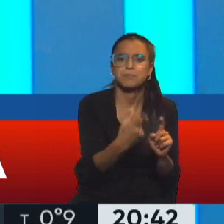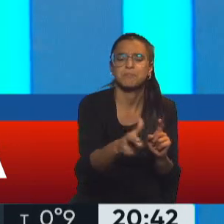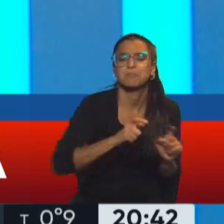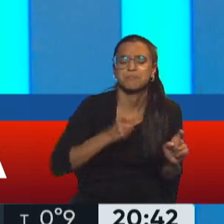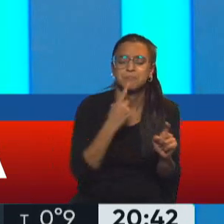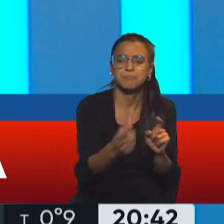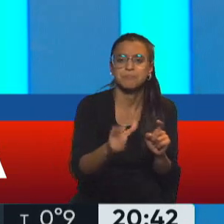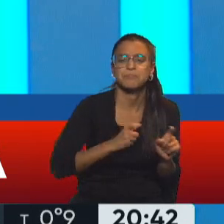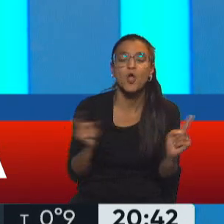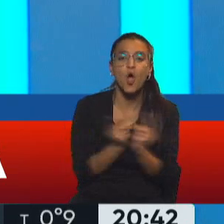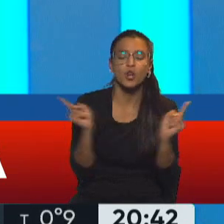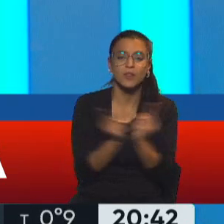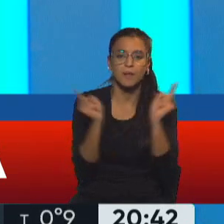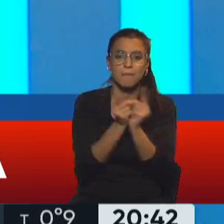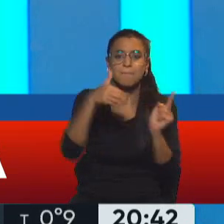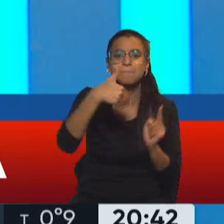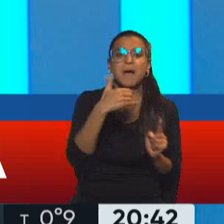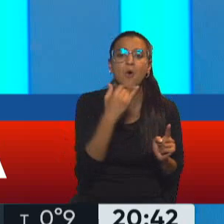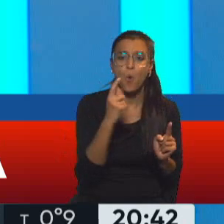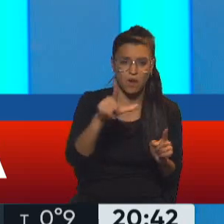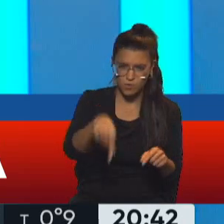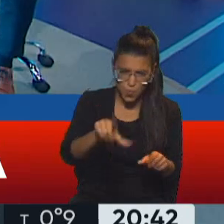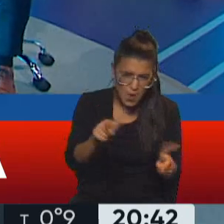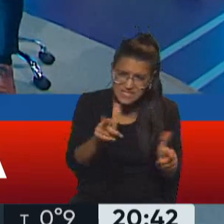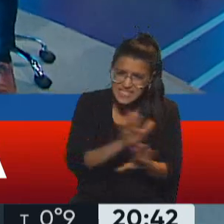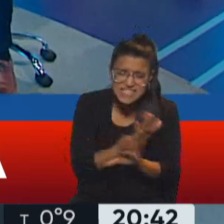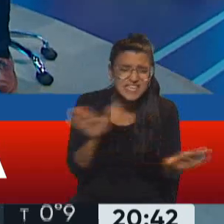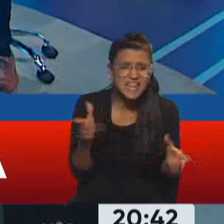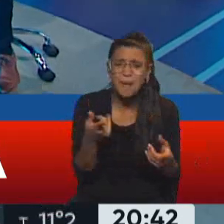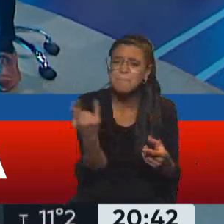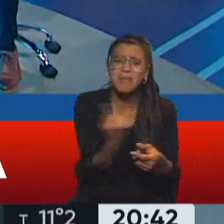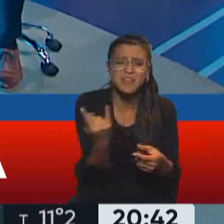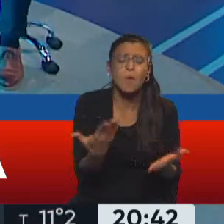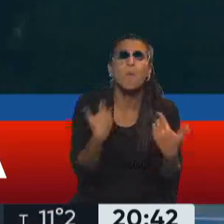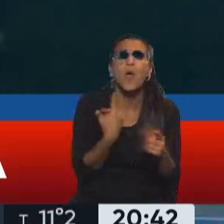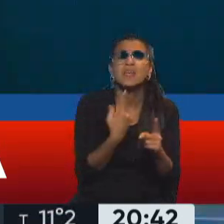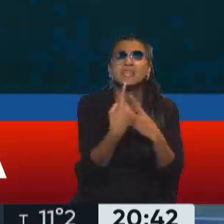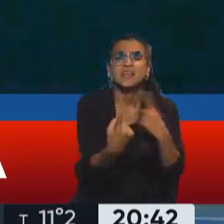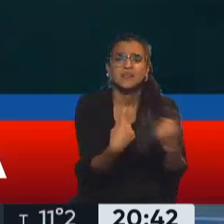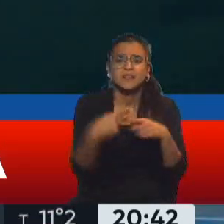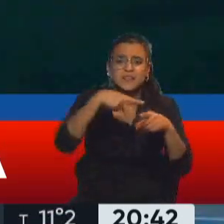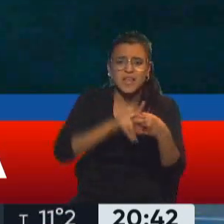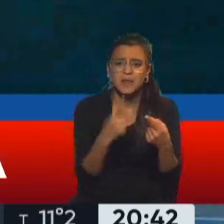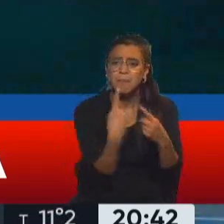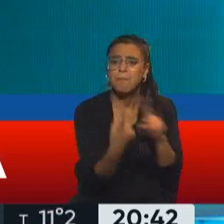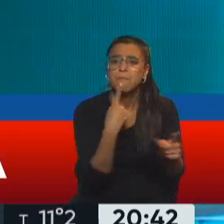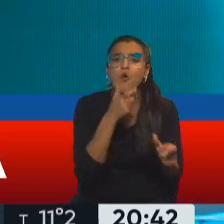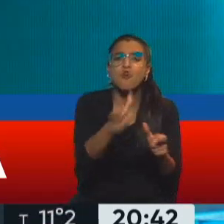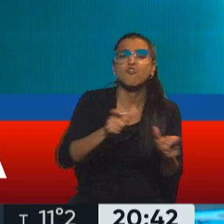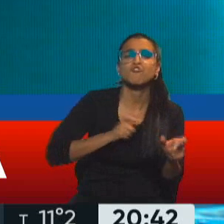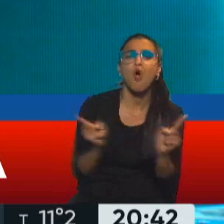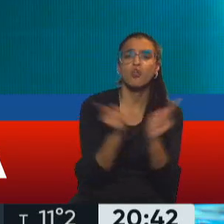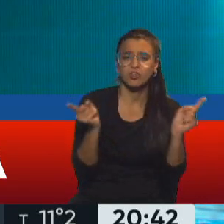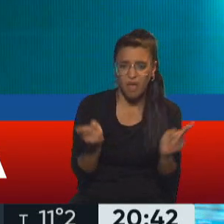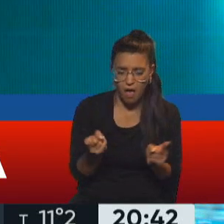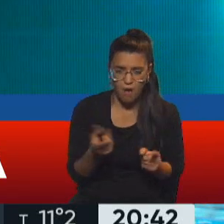propuso Majul. Eso no existe. Bueno, pero podría Es ser el mentira. ping-pong, podría ser la Tiene que ser técnica que el la problema es replique que tiene con que todos ser igual. claro, el mismo formato en